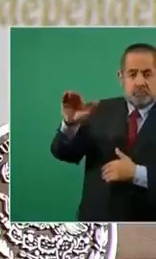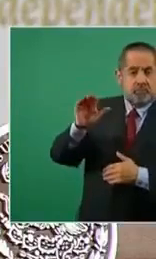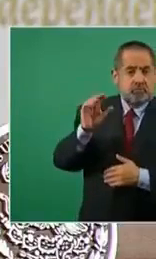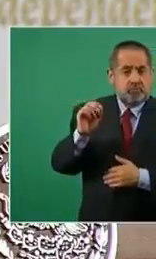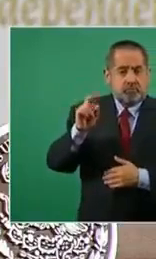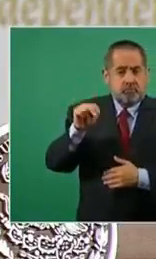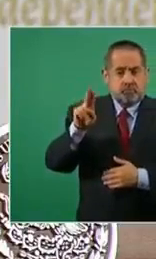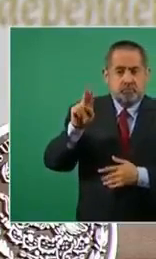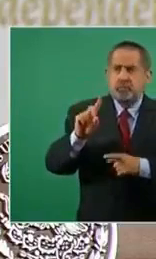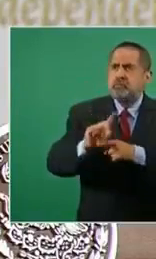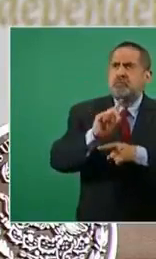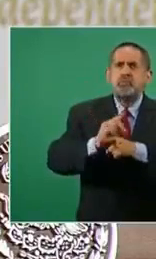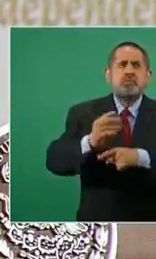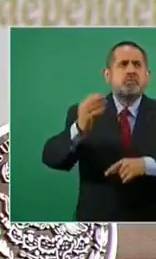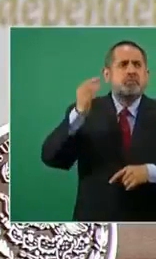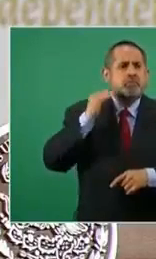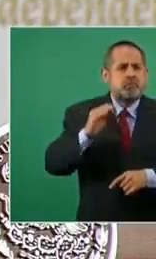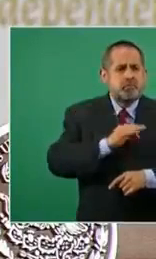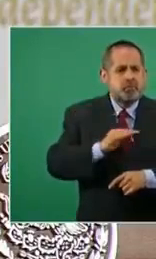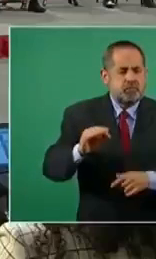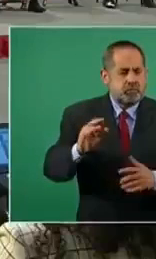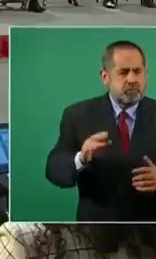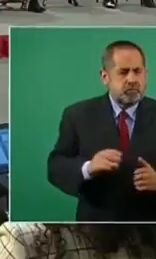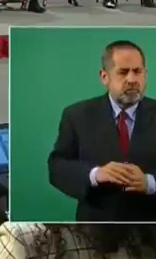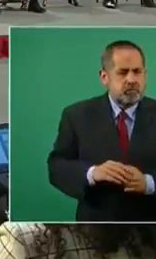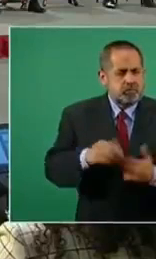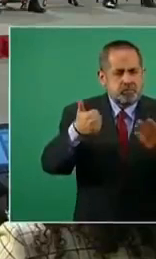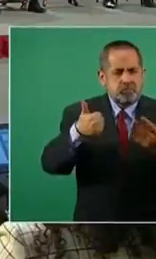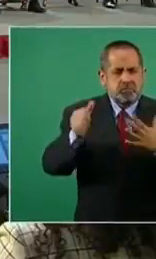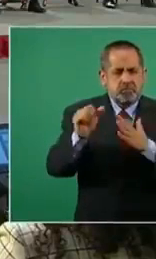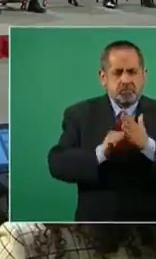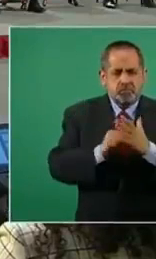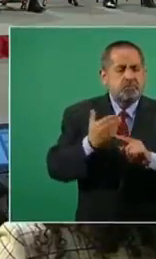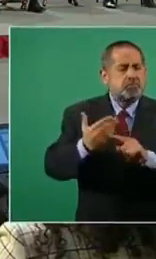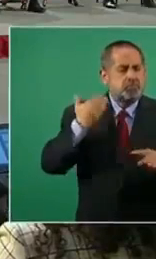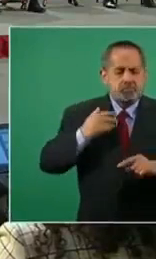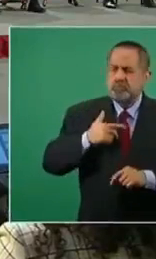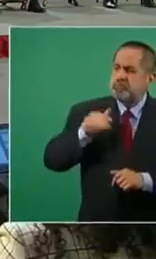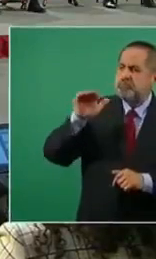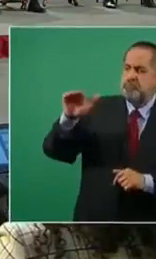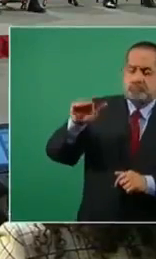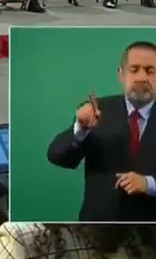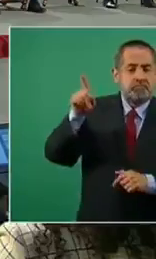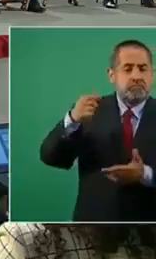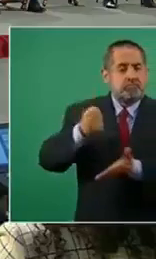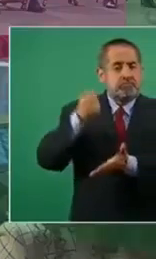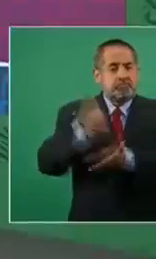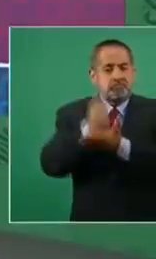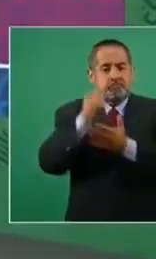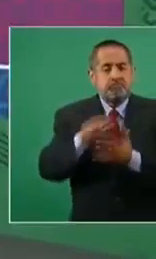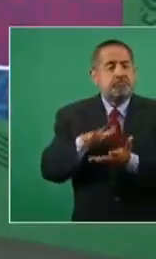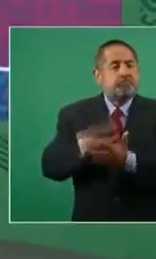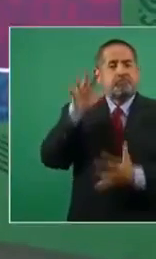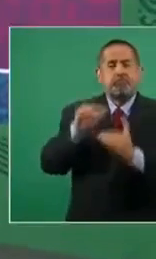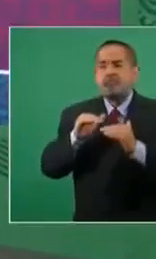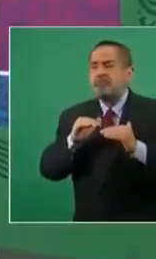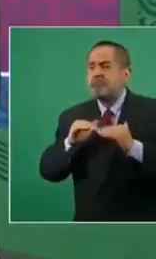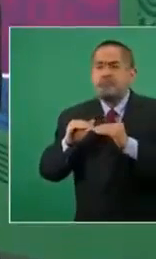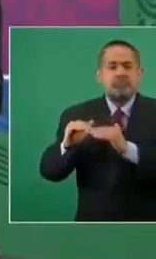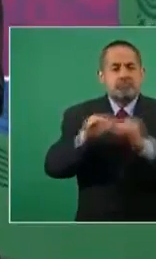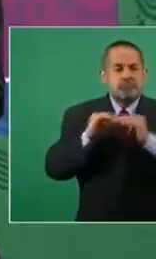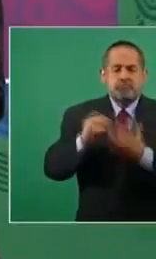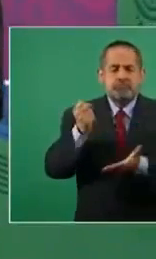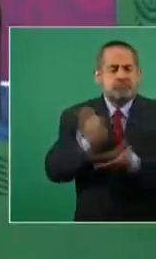de la Federación, a su vez, formó parte de la importante trama temática de la semana pasada, en la medida en que se